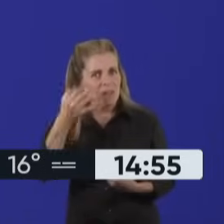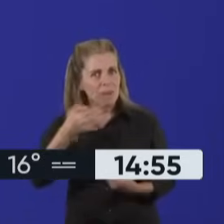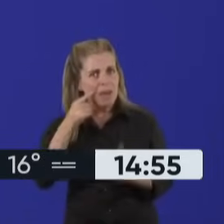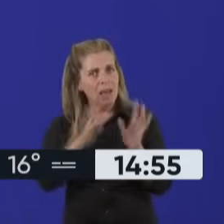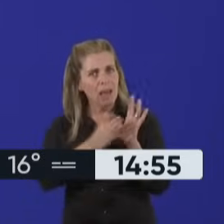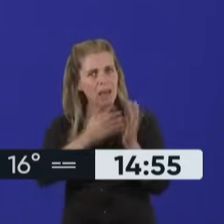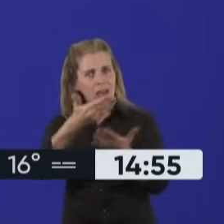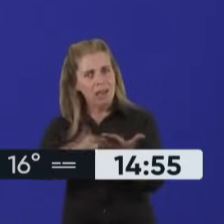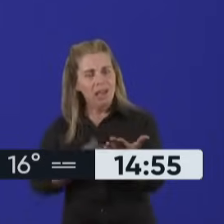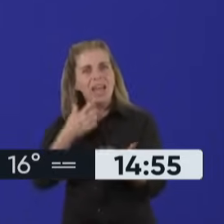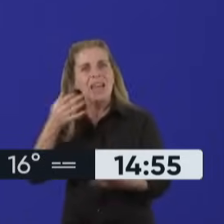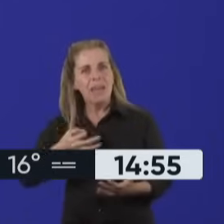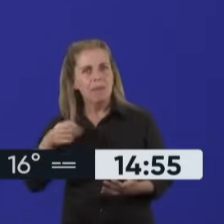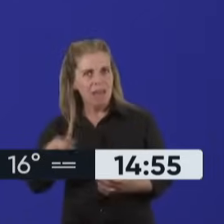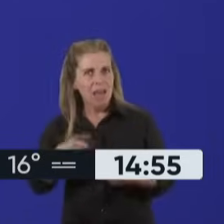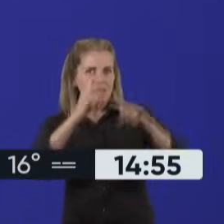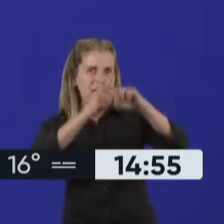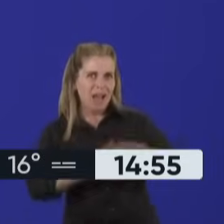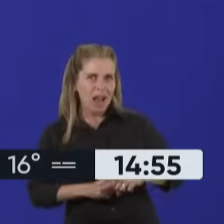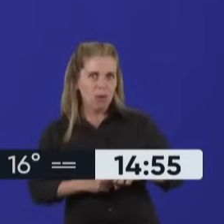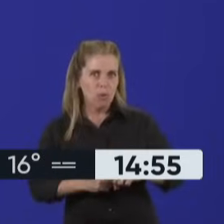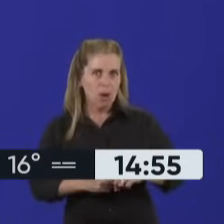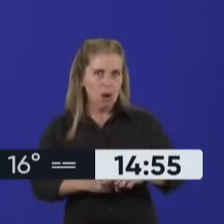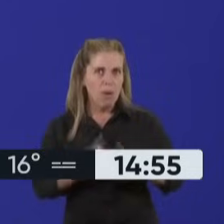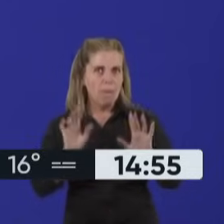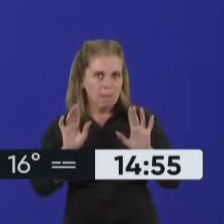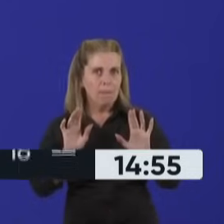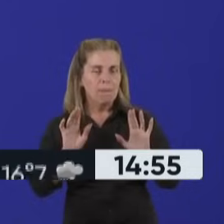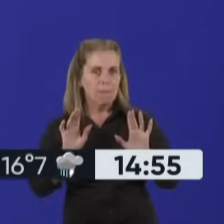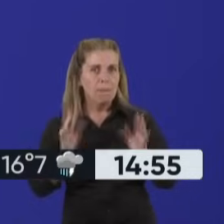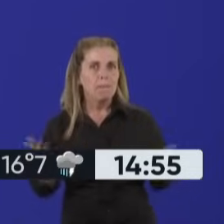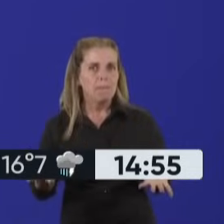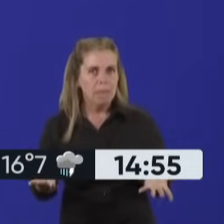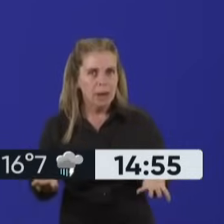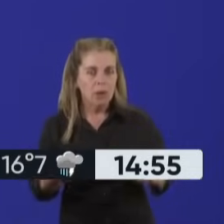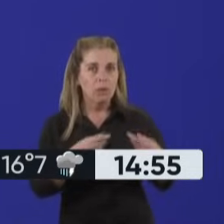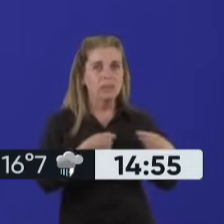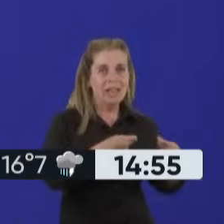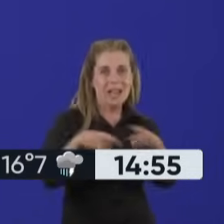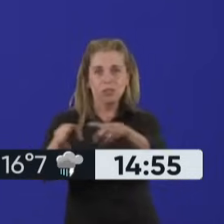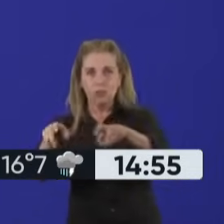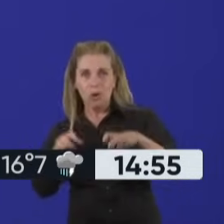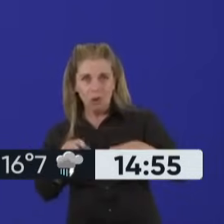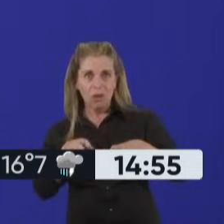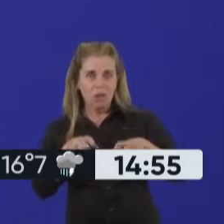pero además eso no hacía diferencia si el equilibrio fiscal se alcanzaba